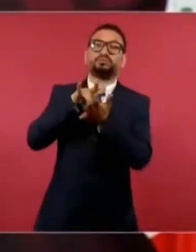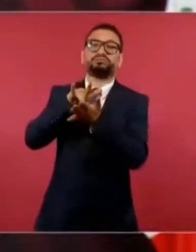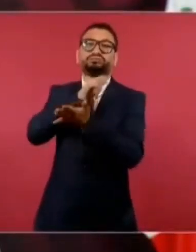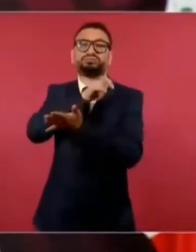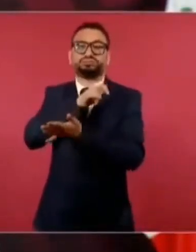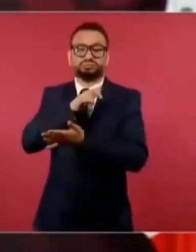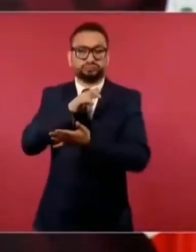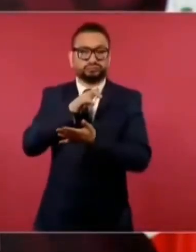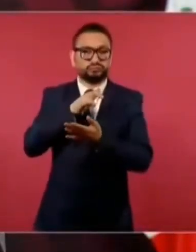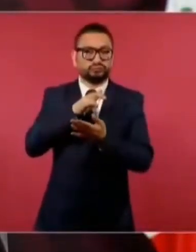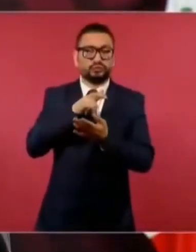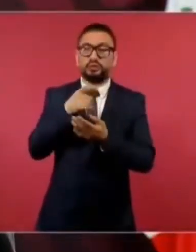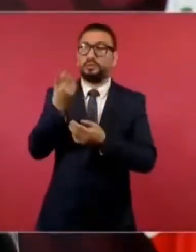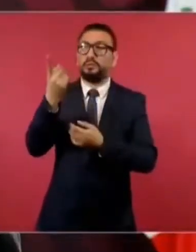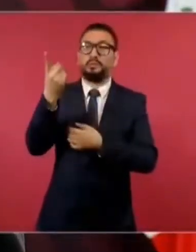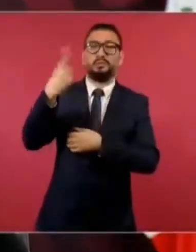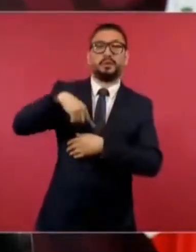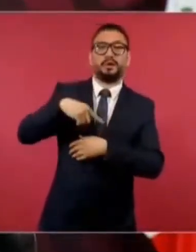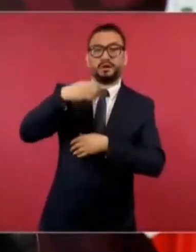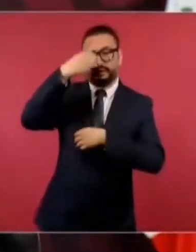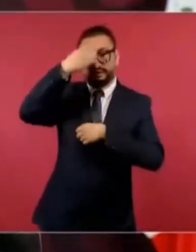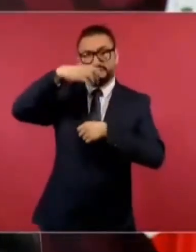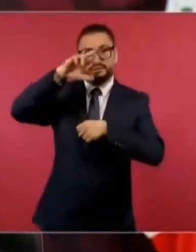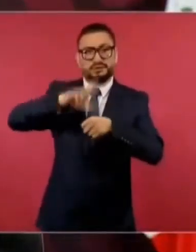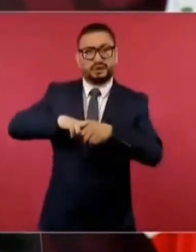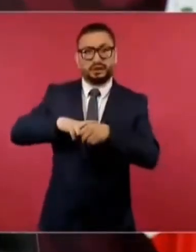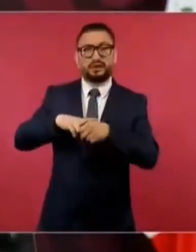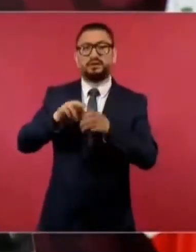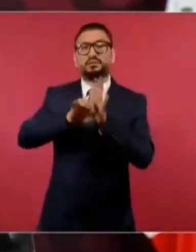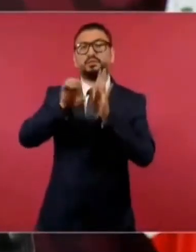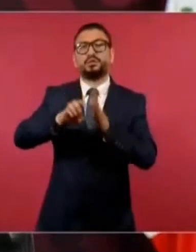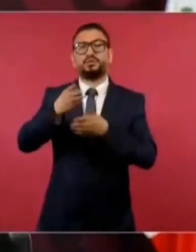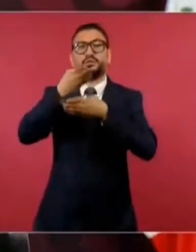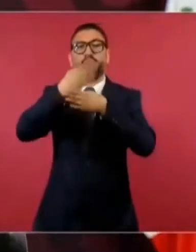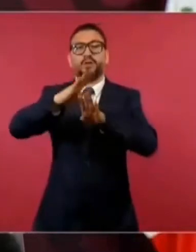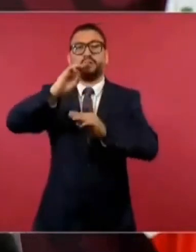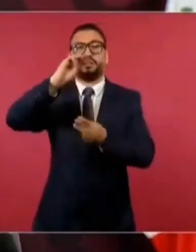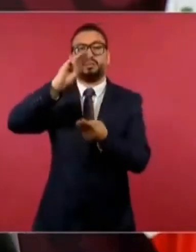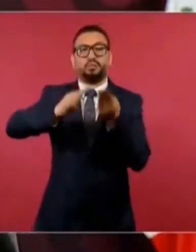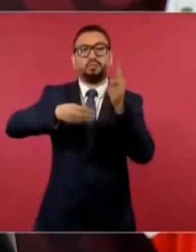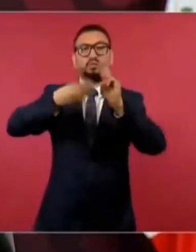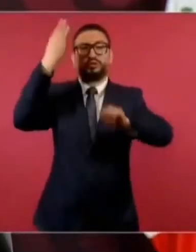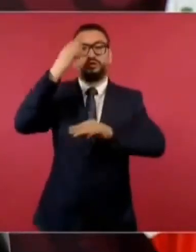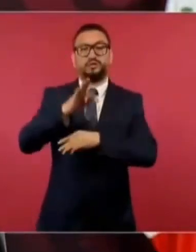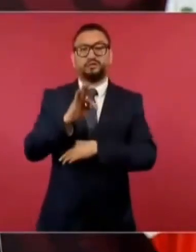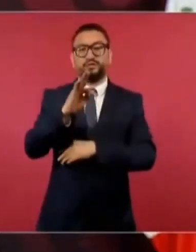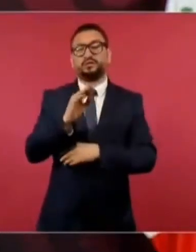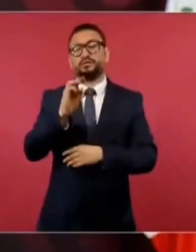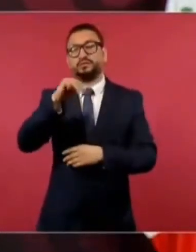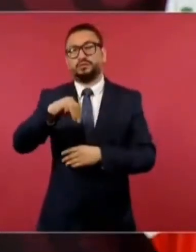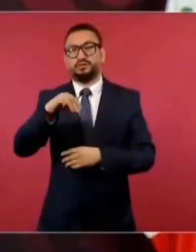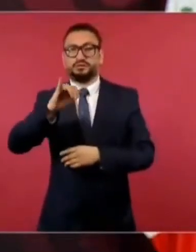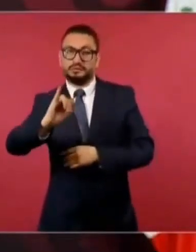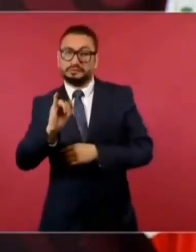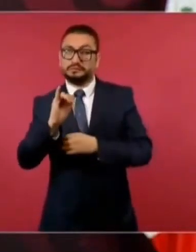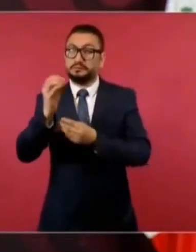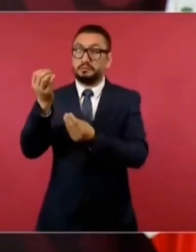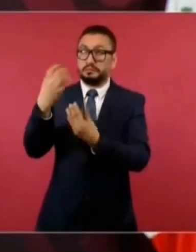que nos mandaban desde el extranjero, el Banco Mundial, el Fondo Monetario Internacional.